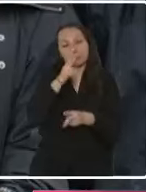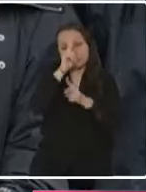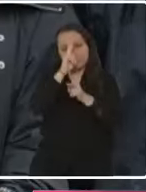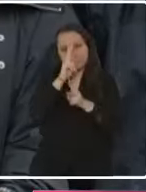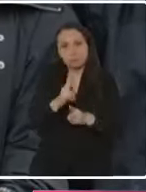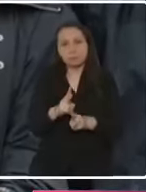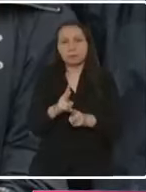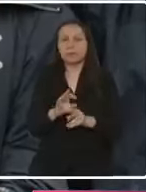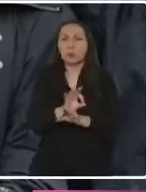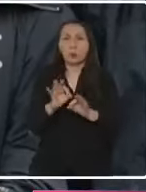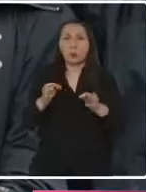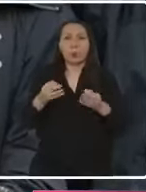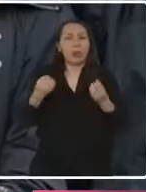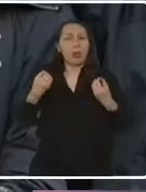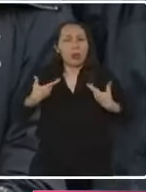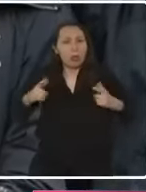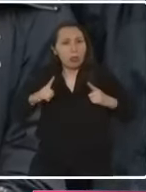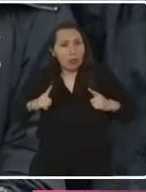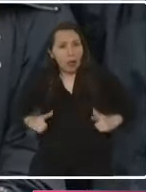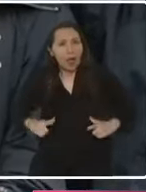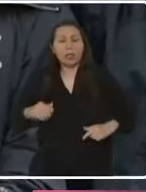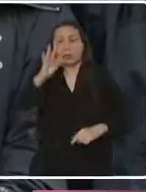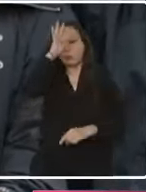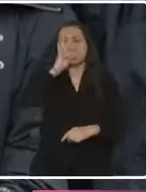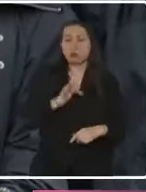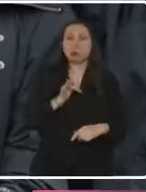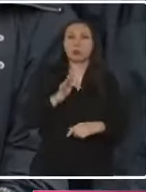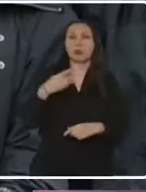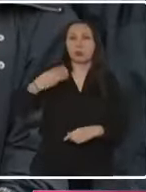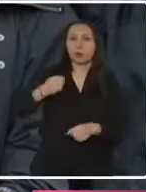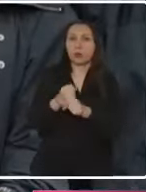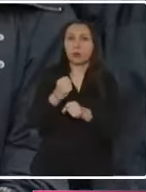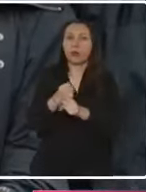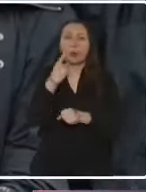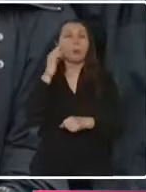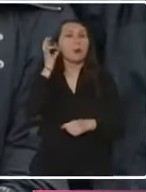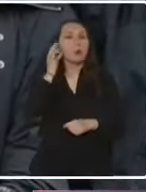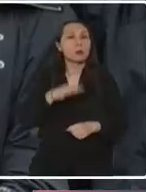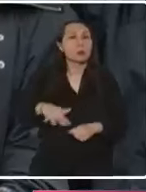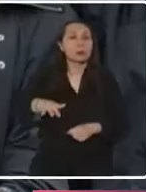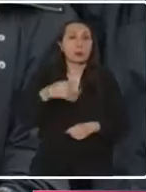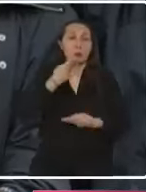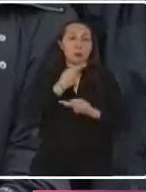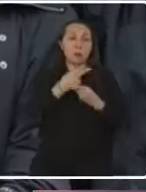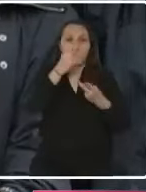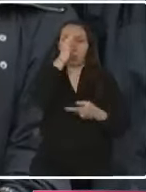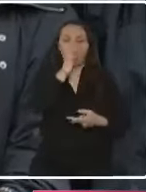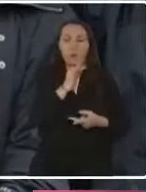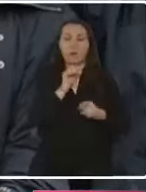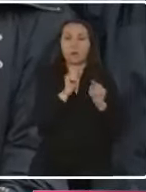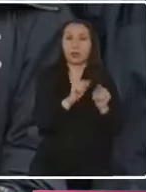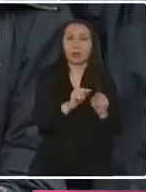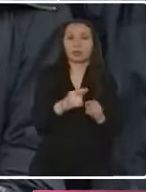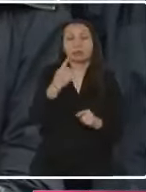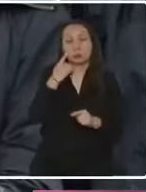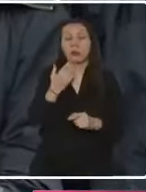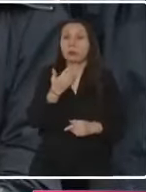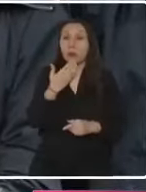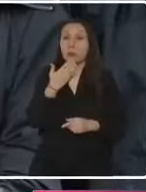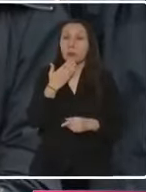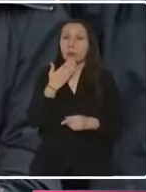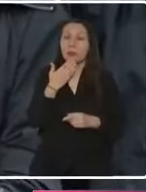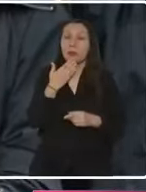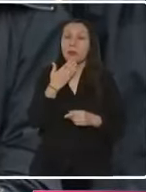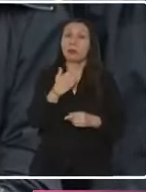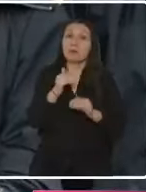el incansable trabajo habla de los funcionarios entonces el presidente Gabriel Boric, quien se encuentra en la región de Valparaíso,